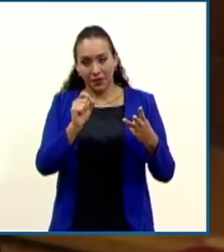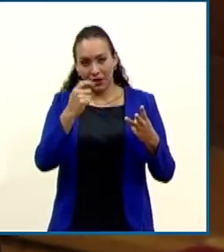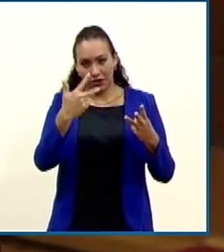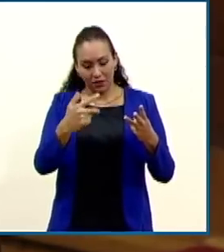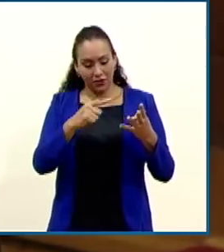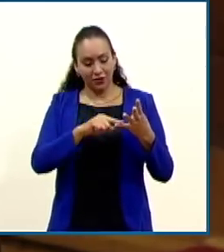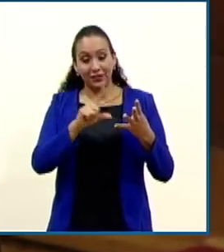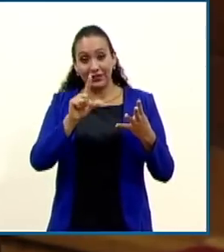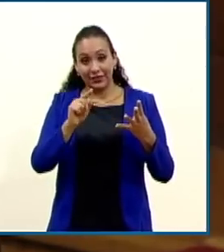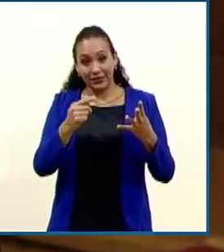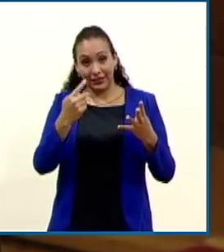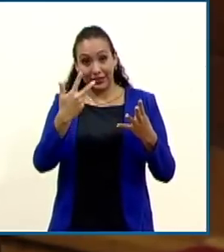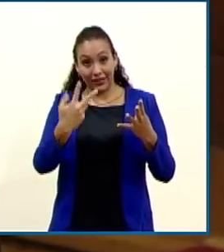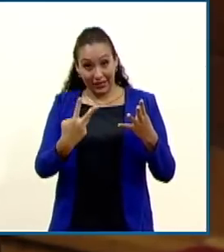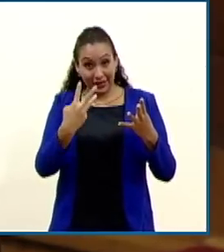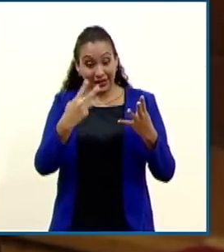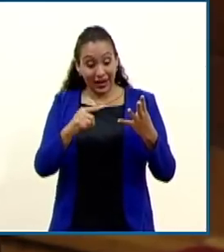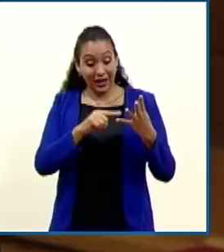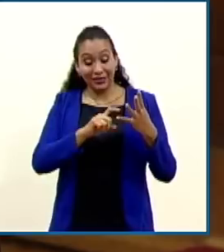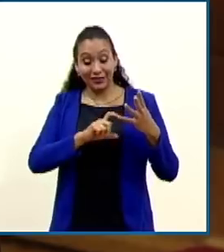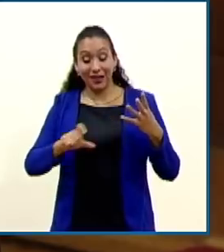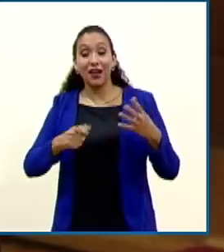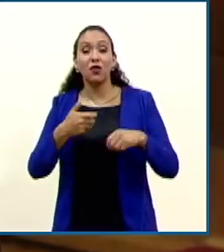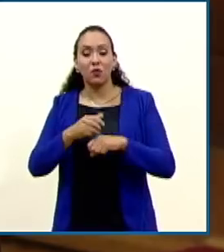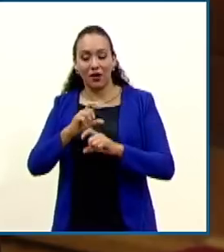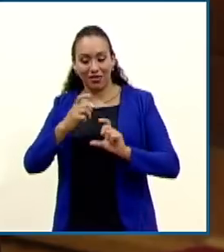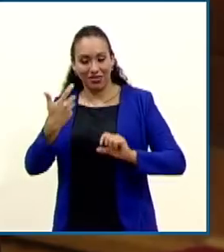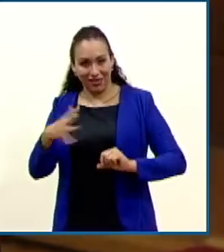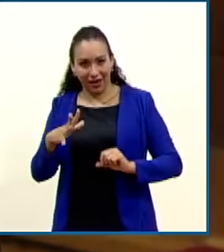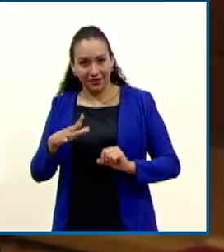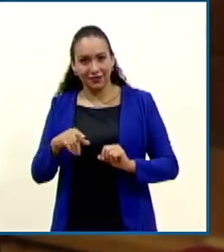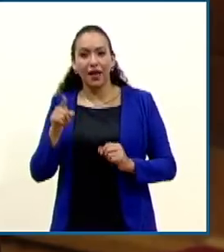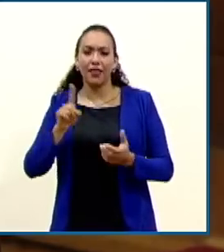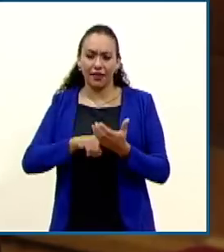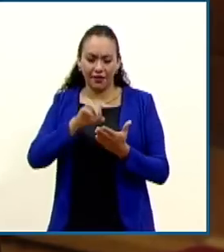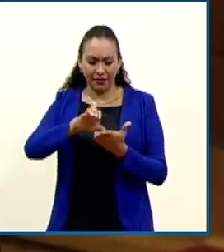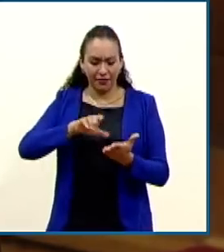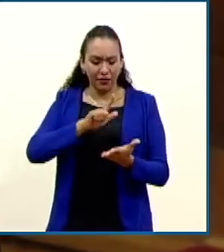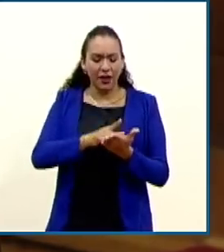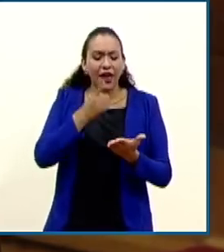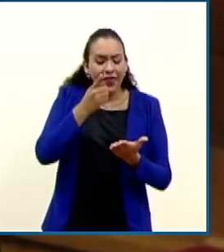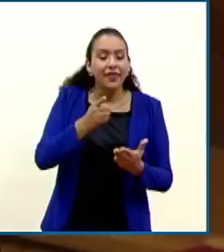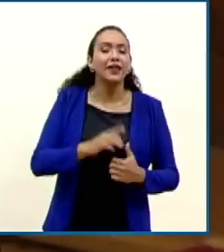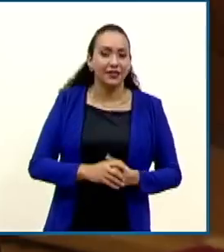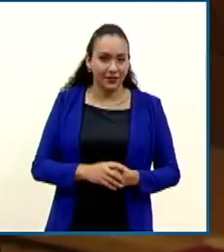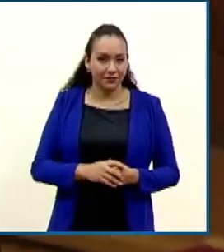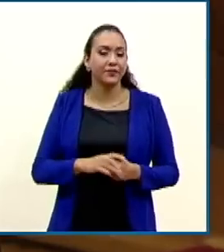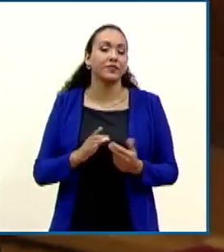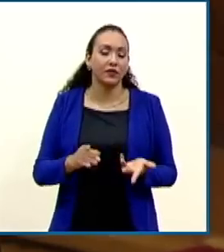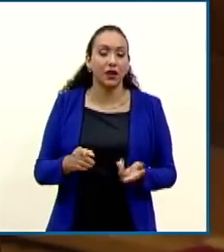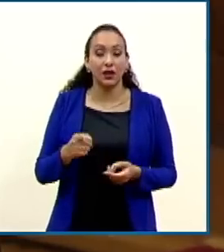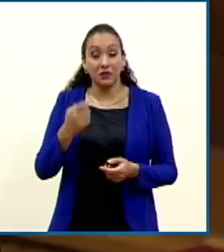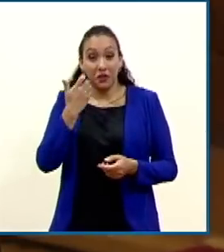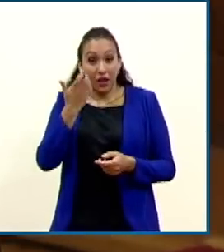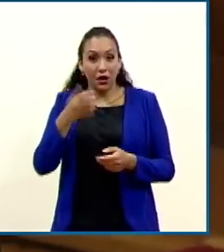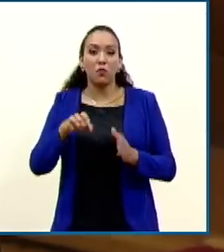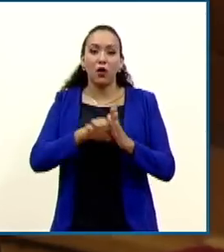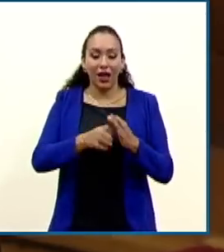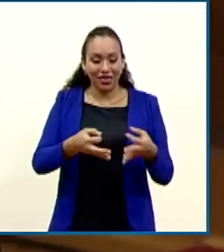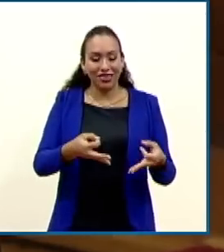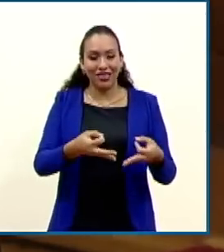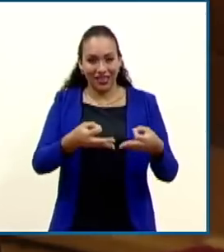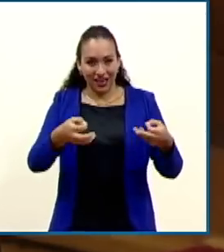73, fracción décima de la Constitución, el control de la exploración y extracción de hidrocarburos, así como